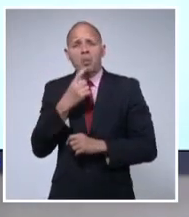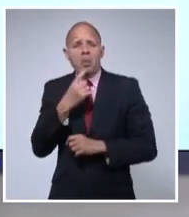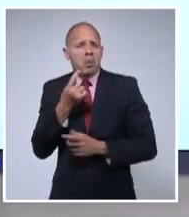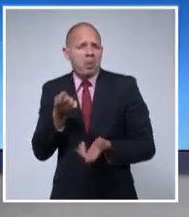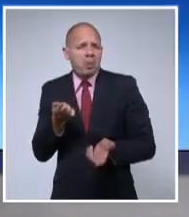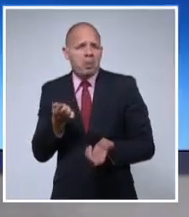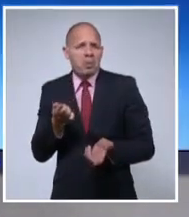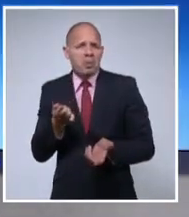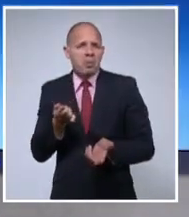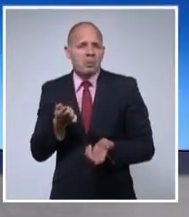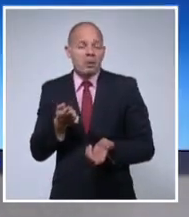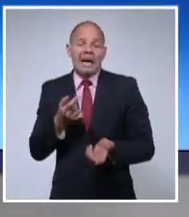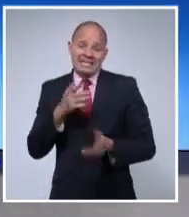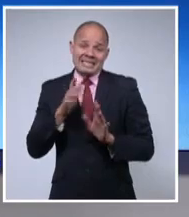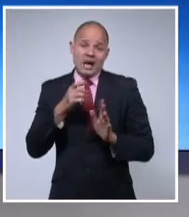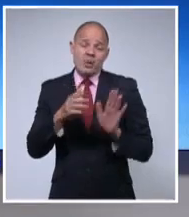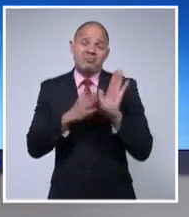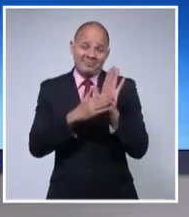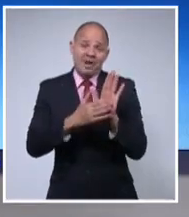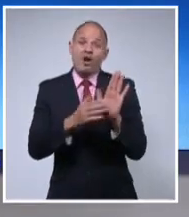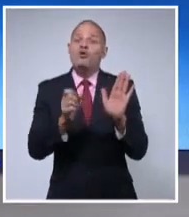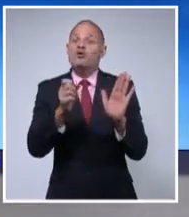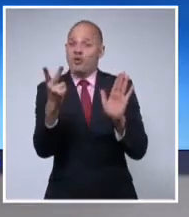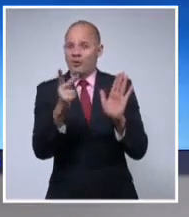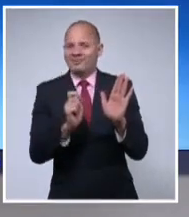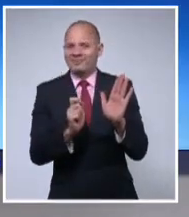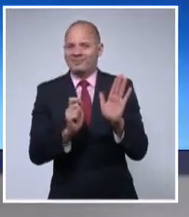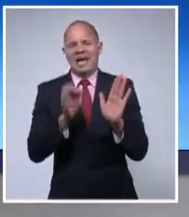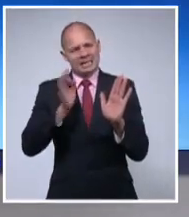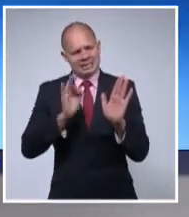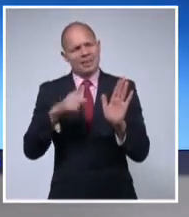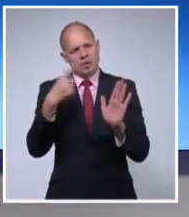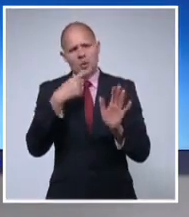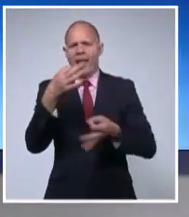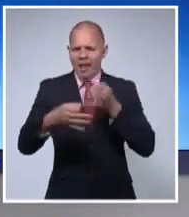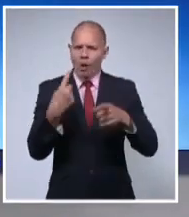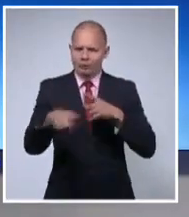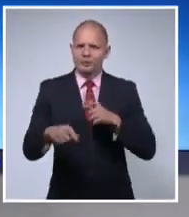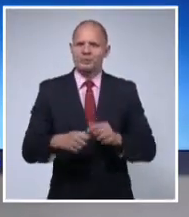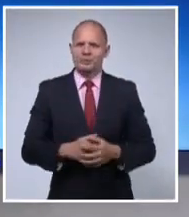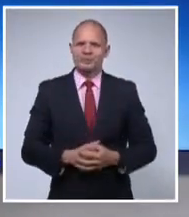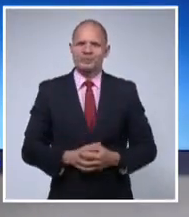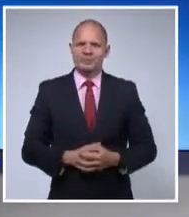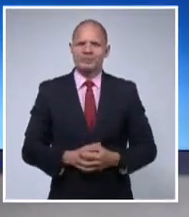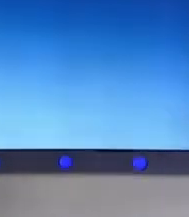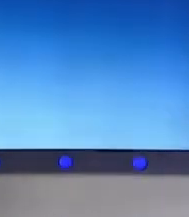Lamentablemente hay muchos más y vamos a regresar al combate siempre en busca de la verdad. Buenas noches.